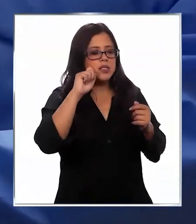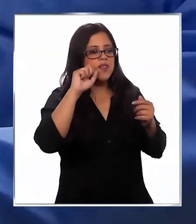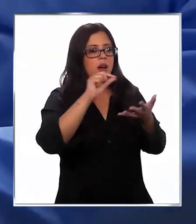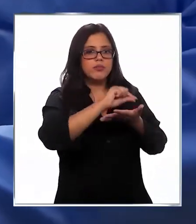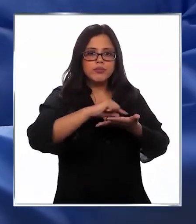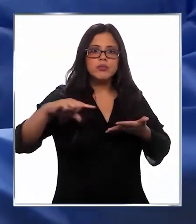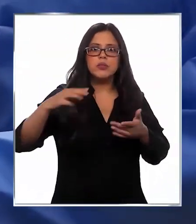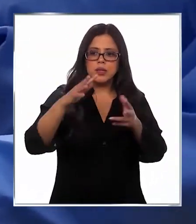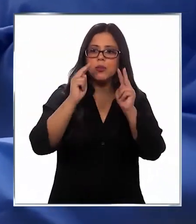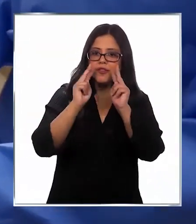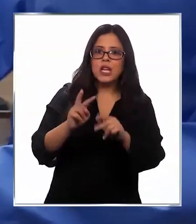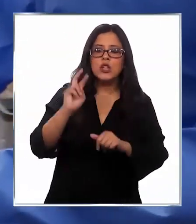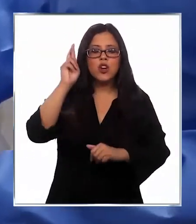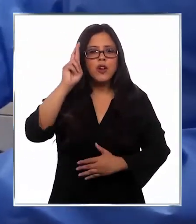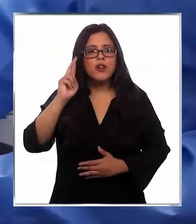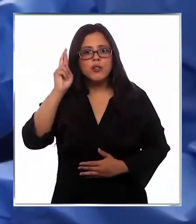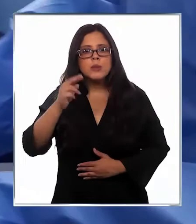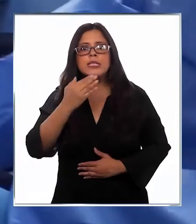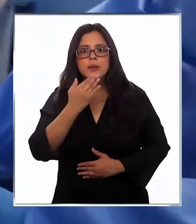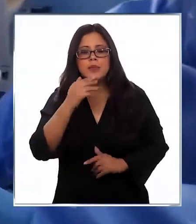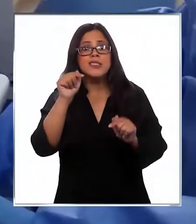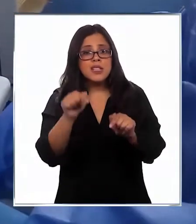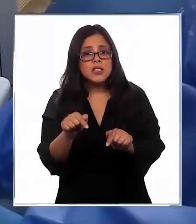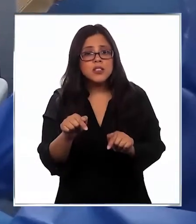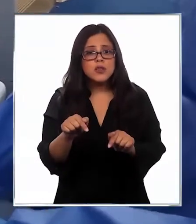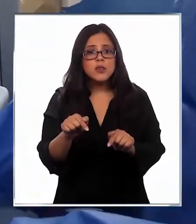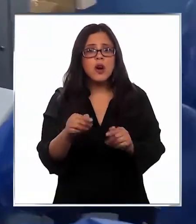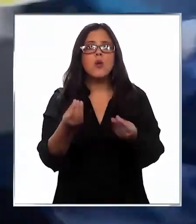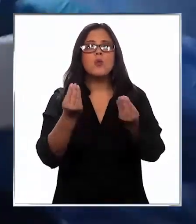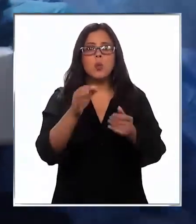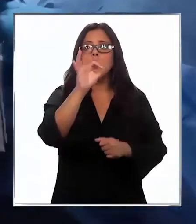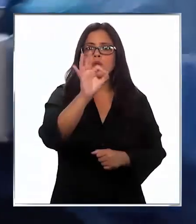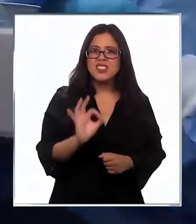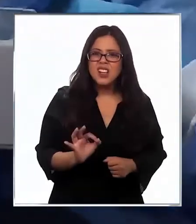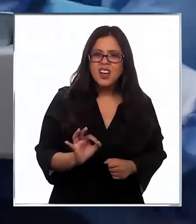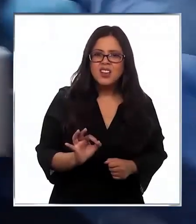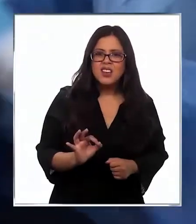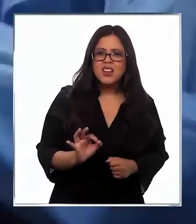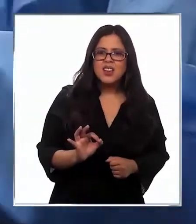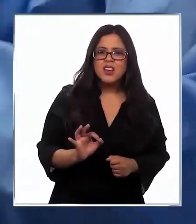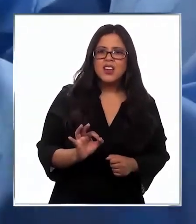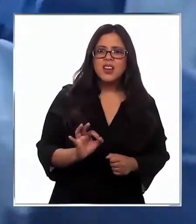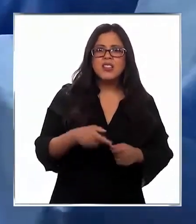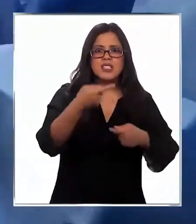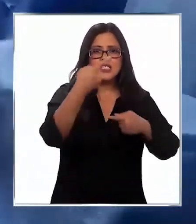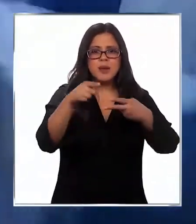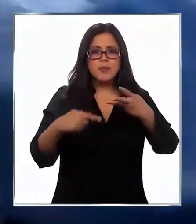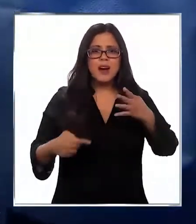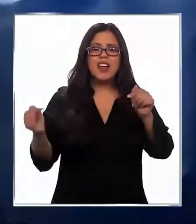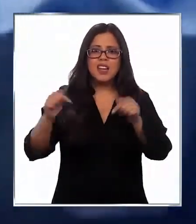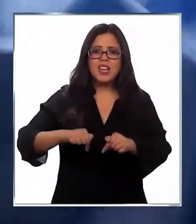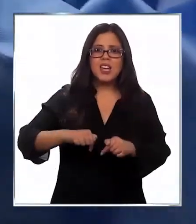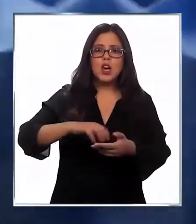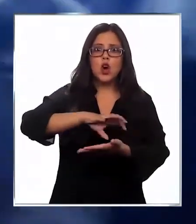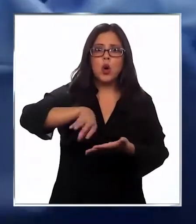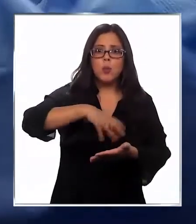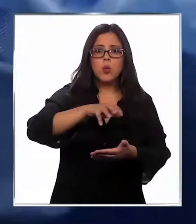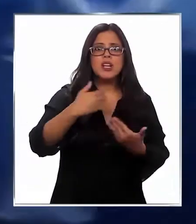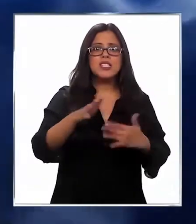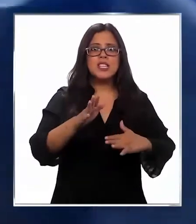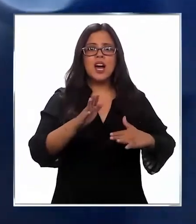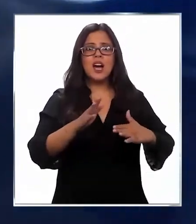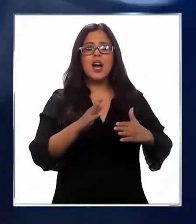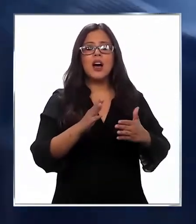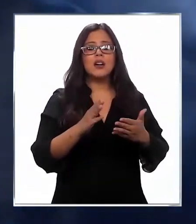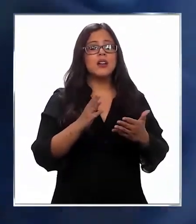estamos observando. Recordemos que además de eso, hay un buen porcentaje. En algunas semanas nuestra comuna ha alcanzado un